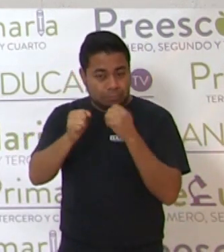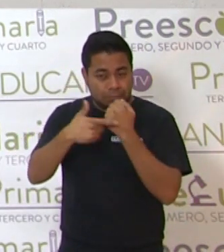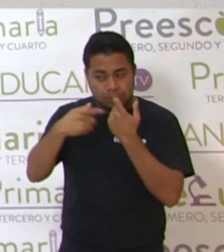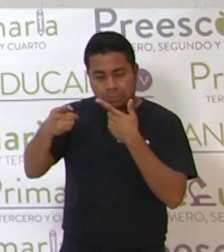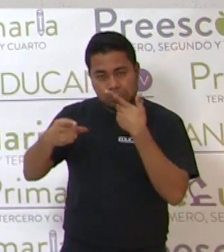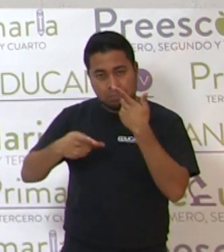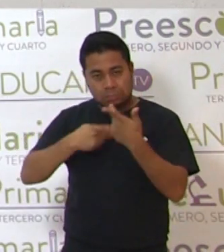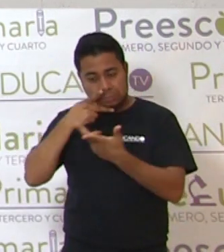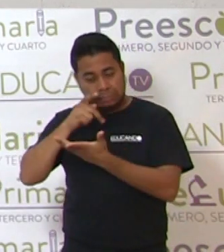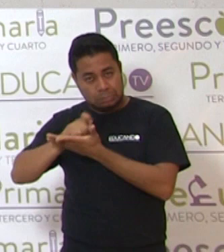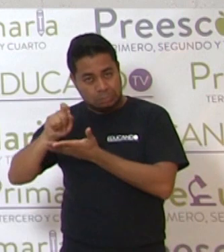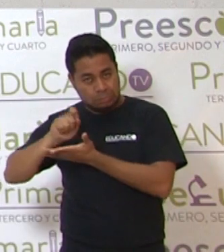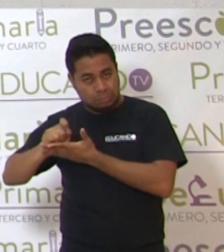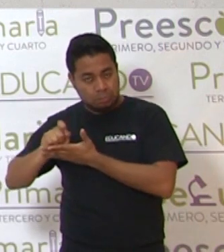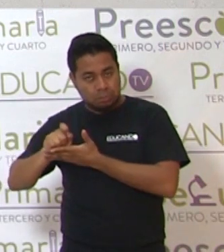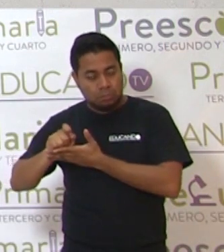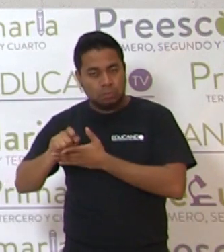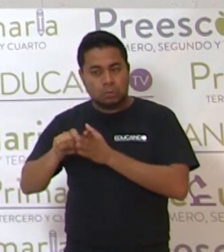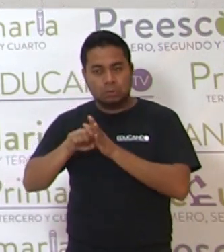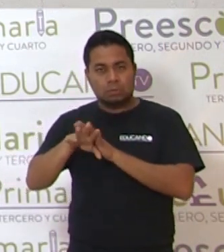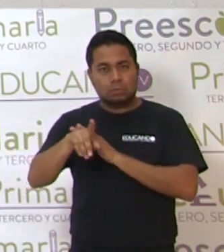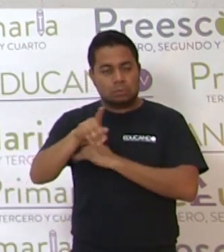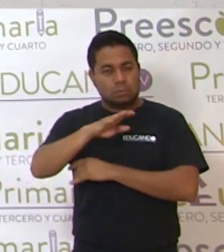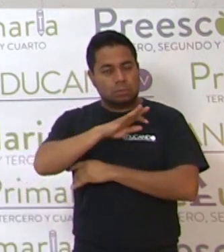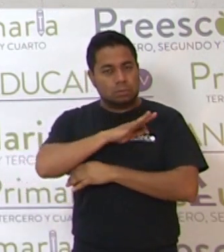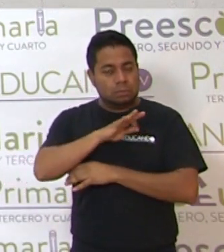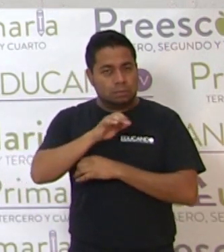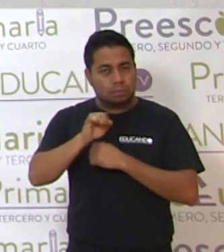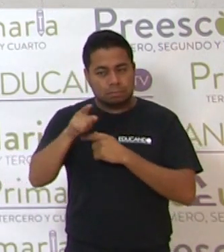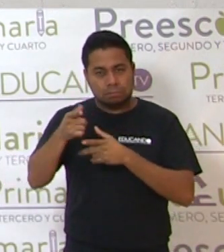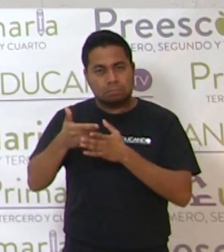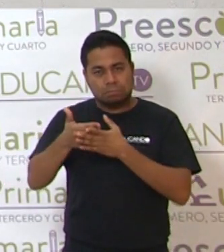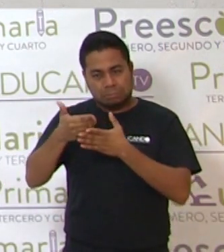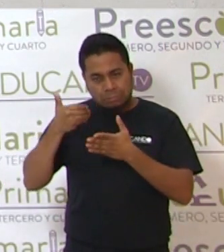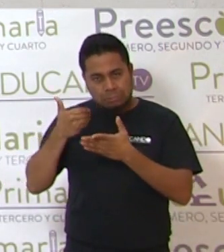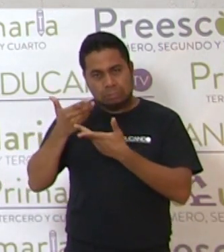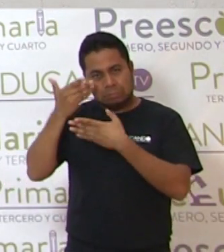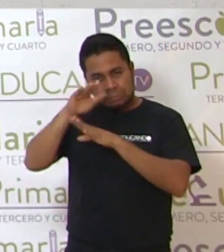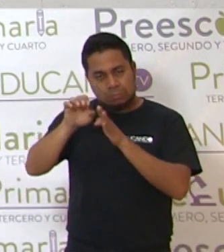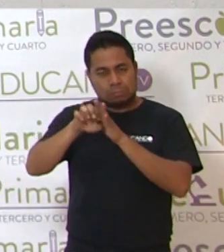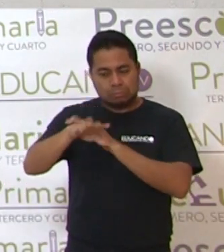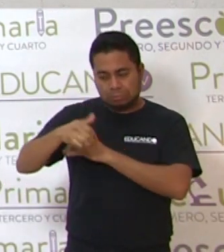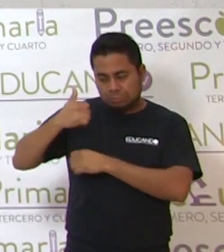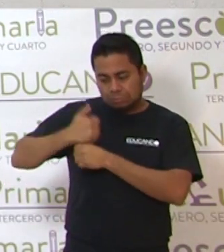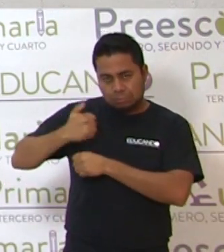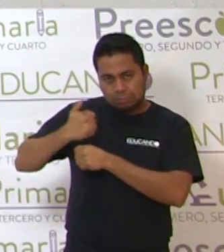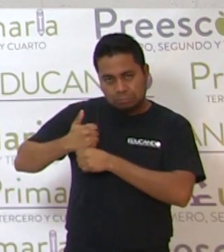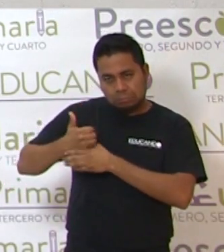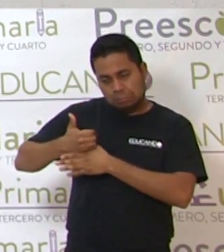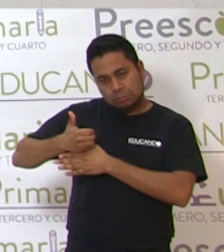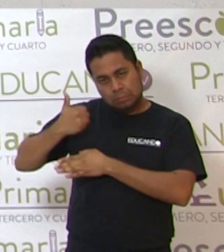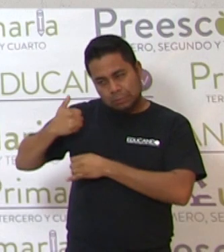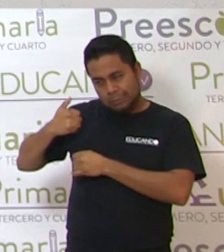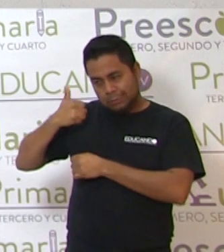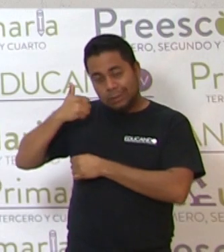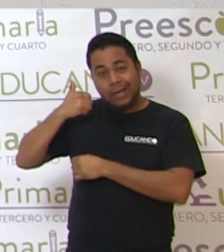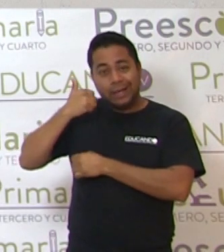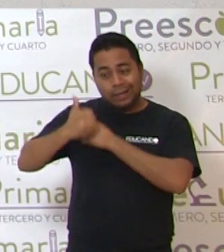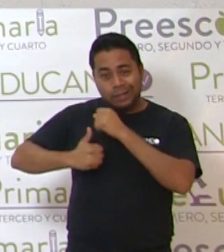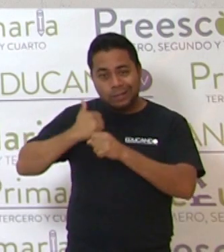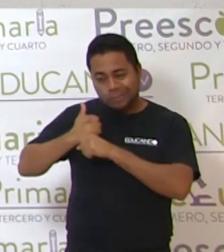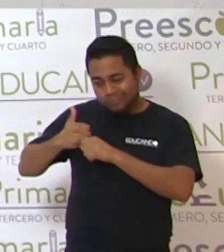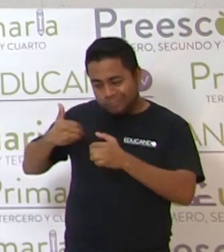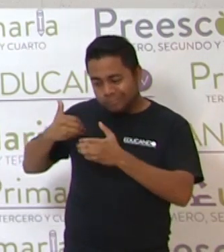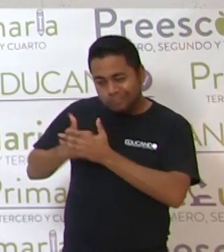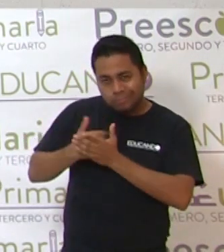poesía? ¿Sabías que tú puedes y tienes los saberes previos desde la primaria durante 6 años en que tú has